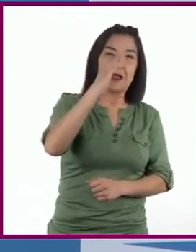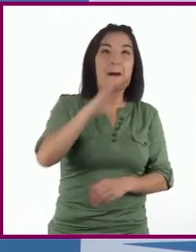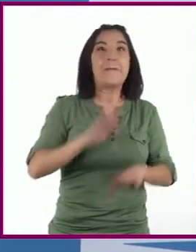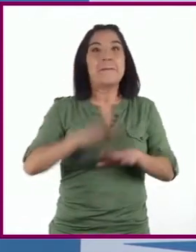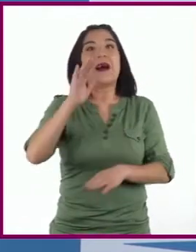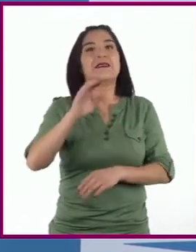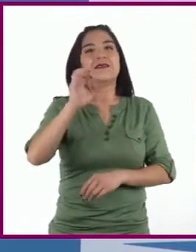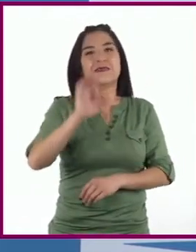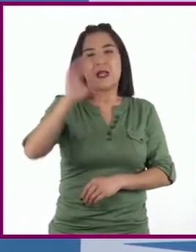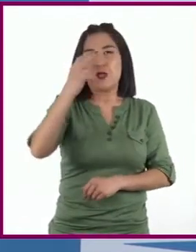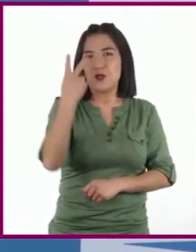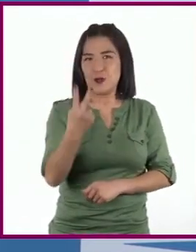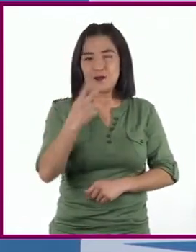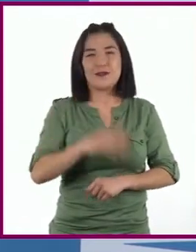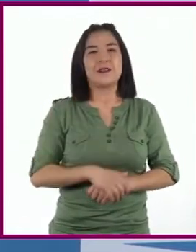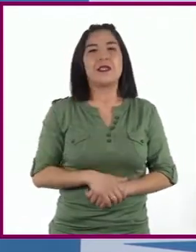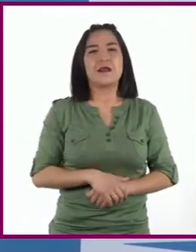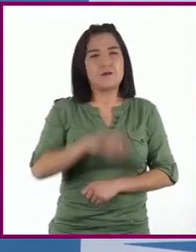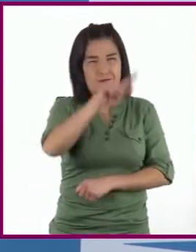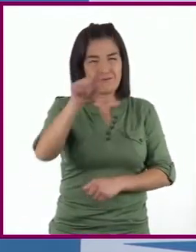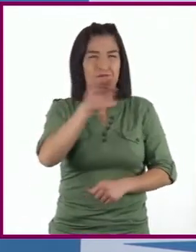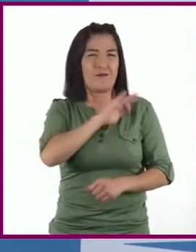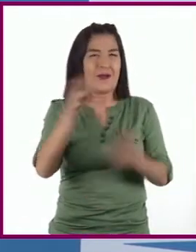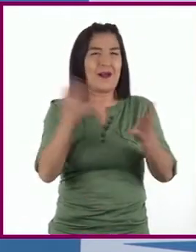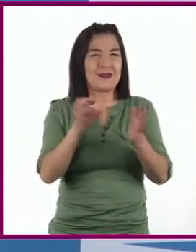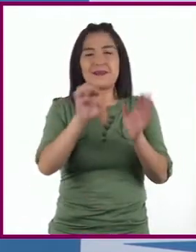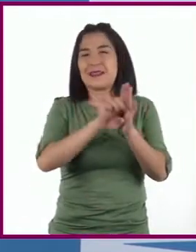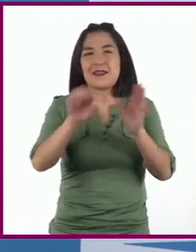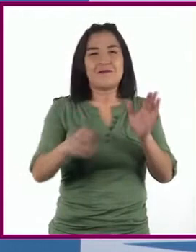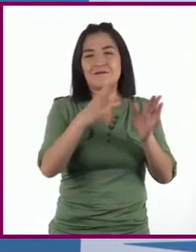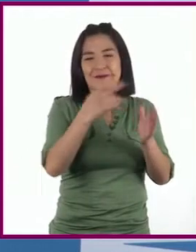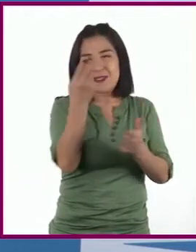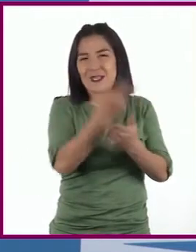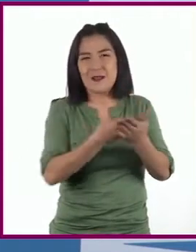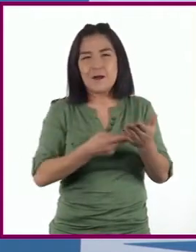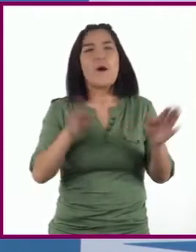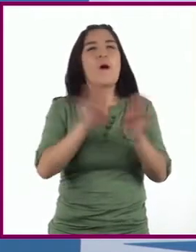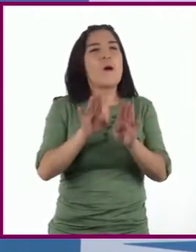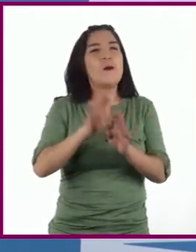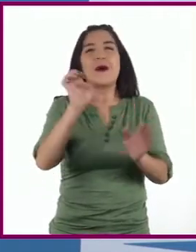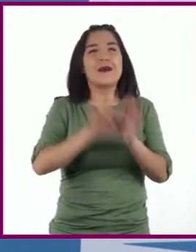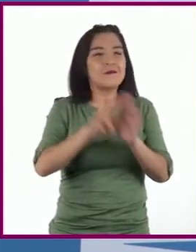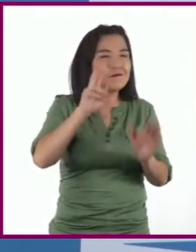más. ¿Podrían hacer la simulación y determinar cómo se vería?